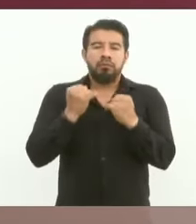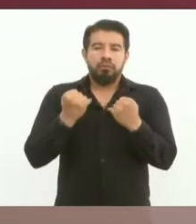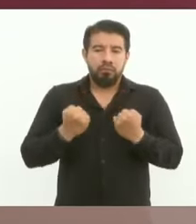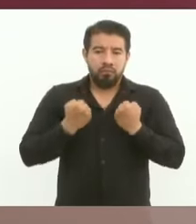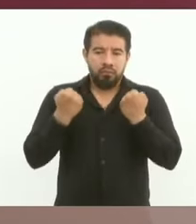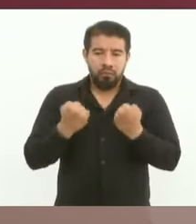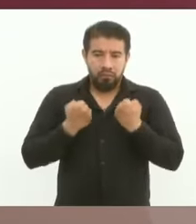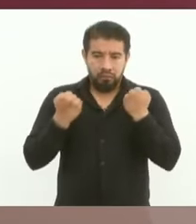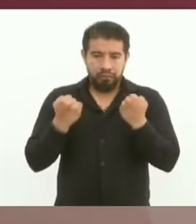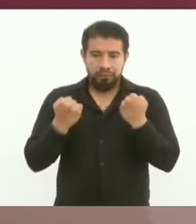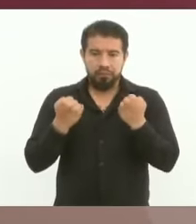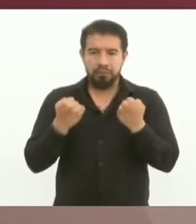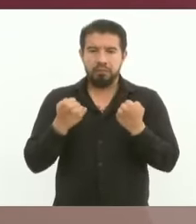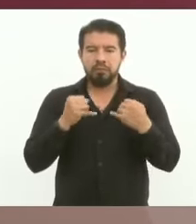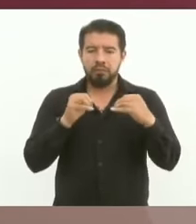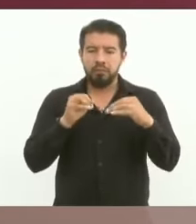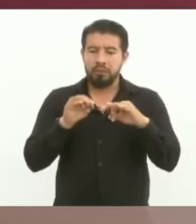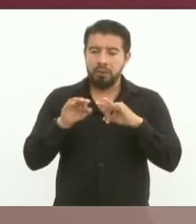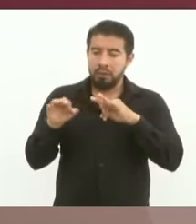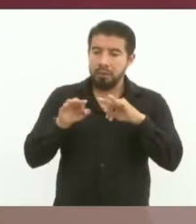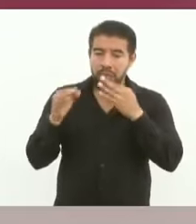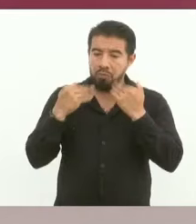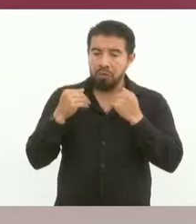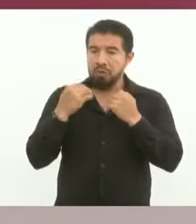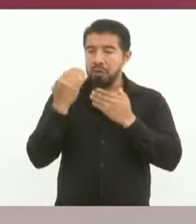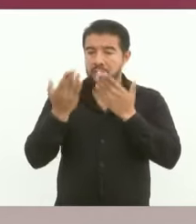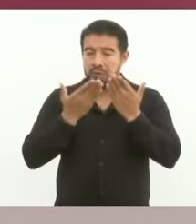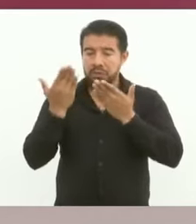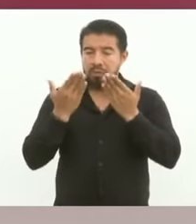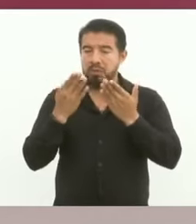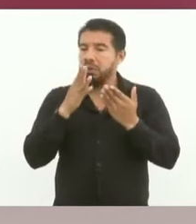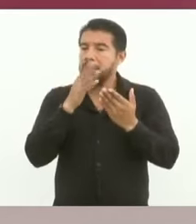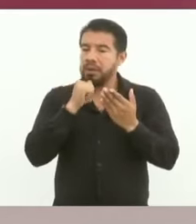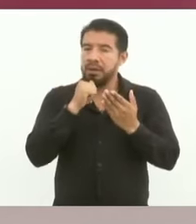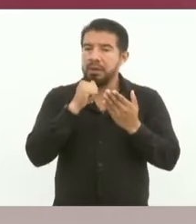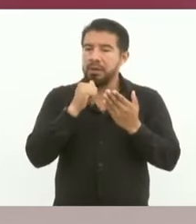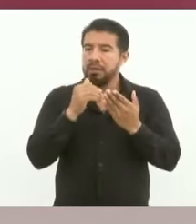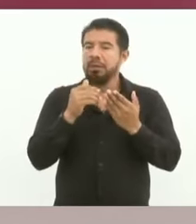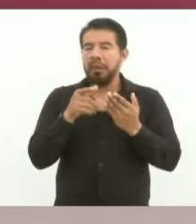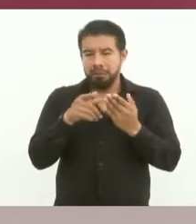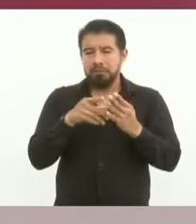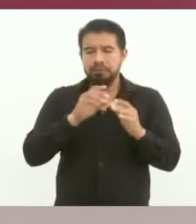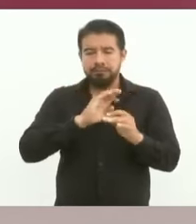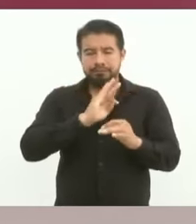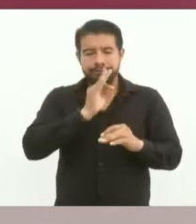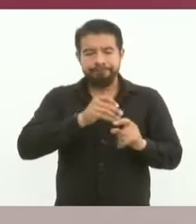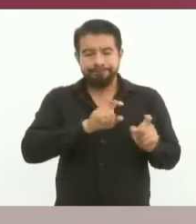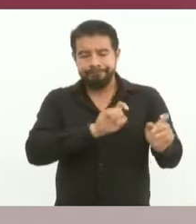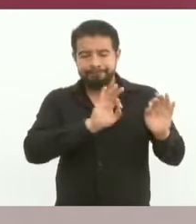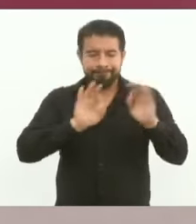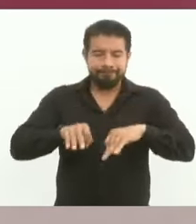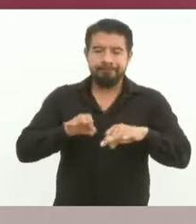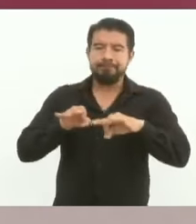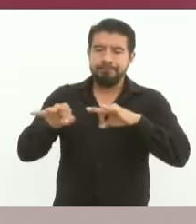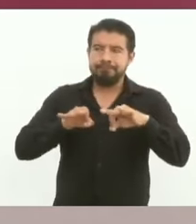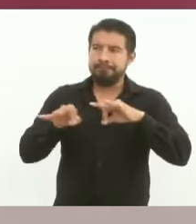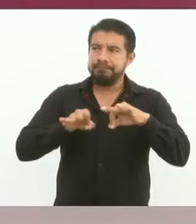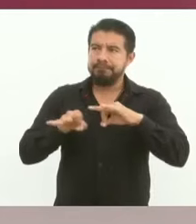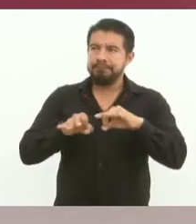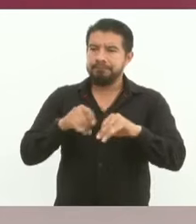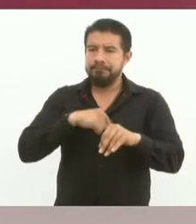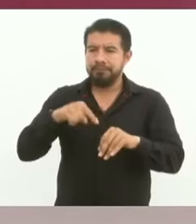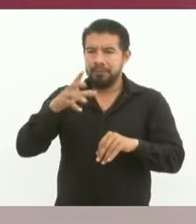tienen oportunidad de trabajo ni de estudio sean contratados, se les pague un salario mínimo y trabajen